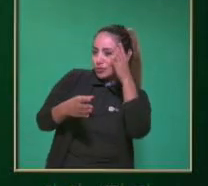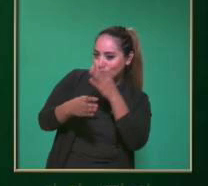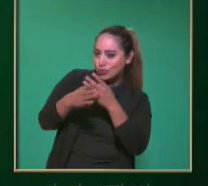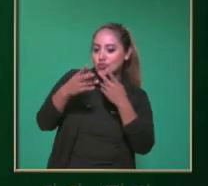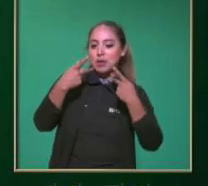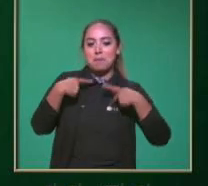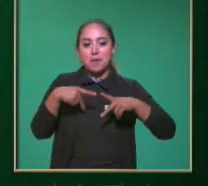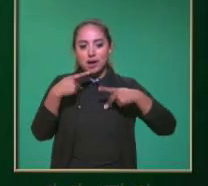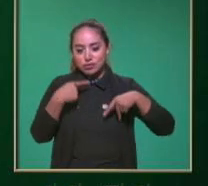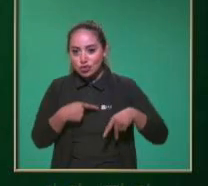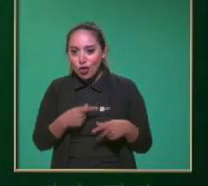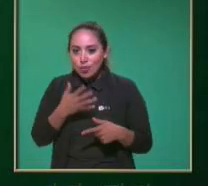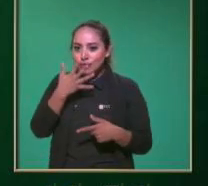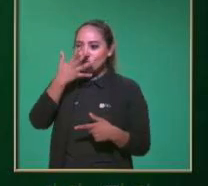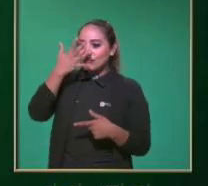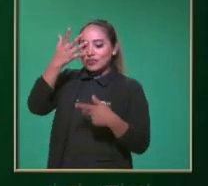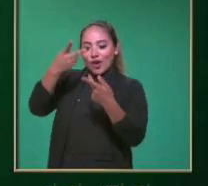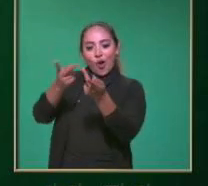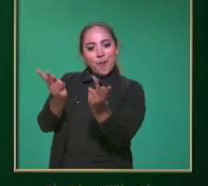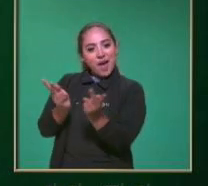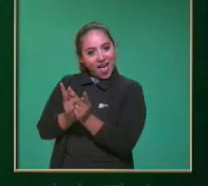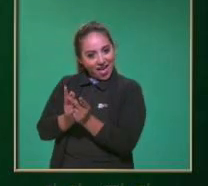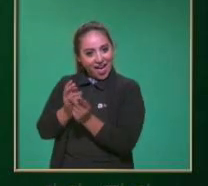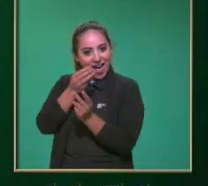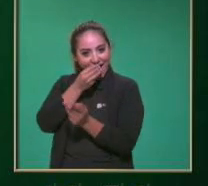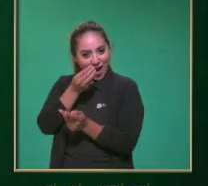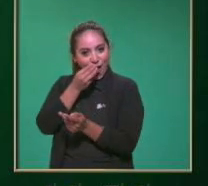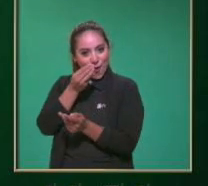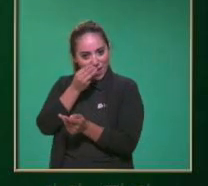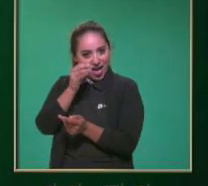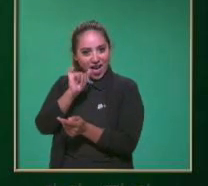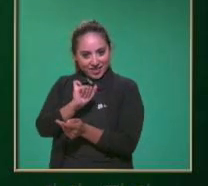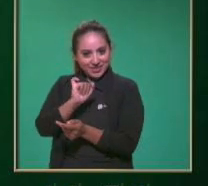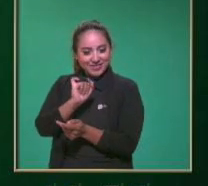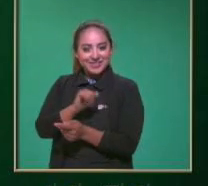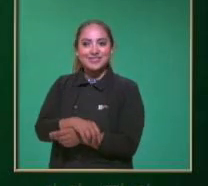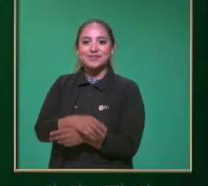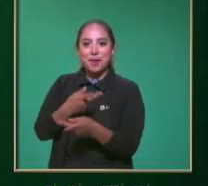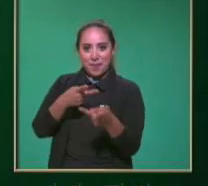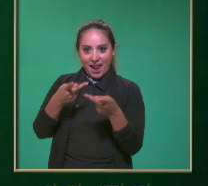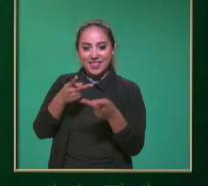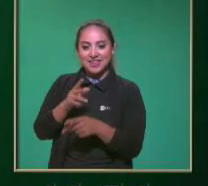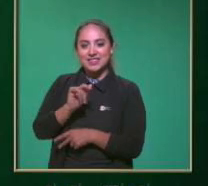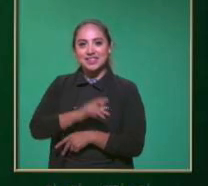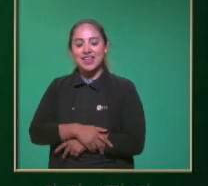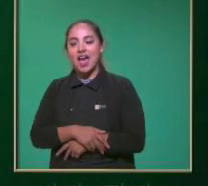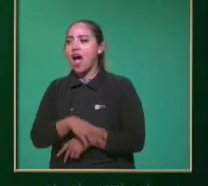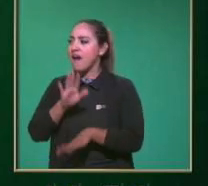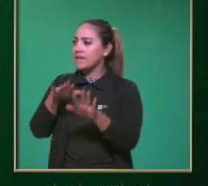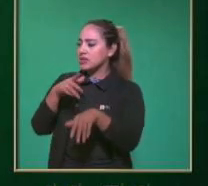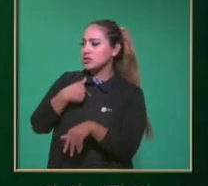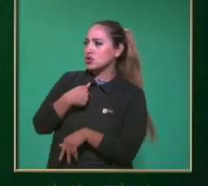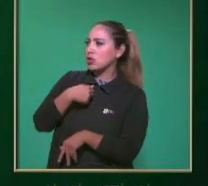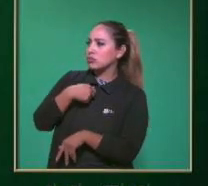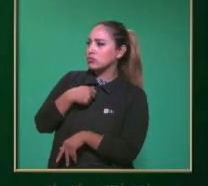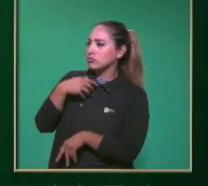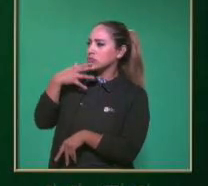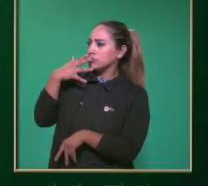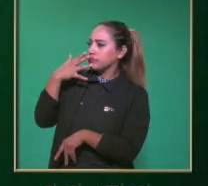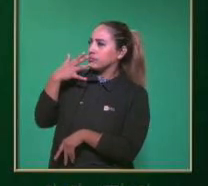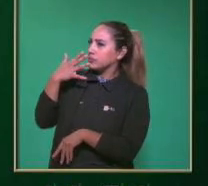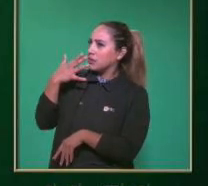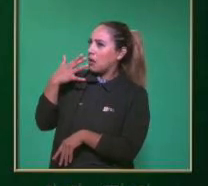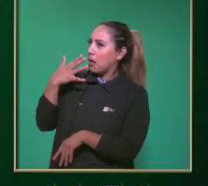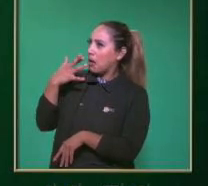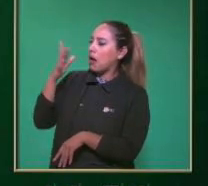Hasta cuando olemos algún platillo, maestra, a veces, por ejemplo, yo huelo cuando están haciendo el asado y me acuerdo